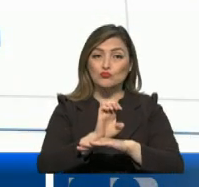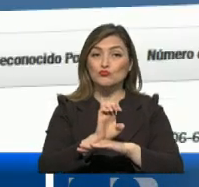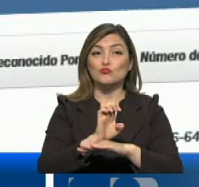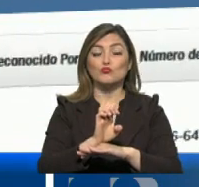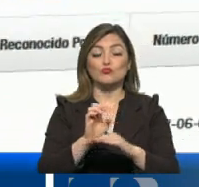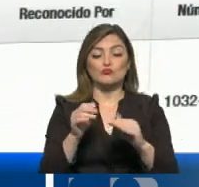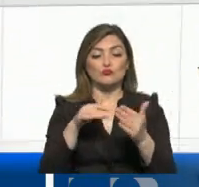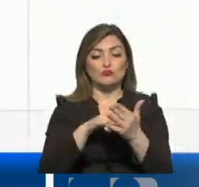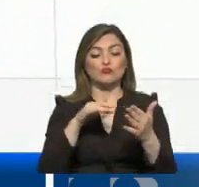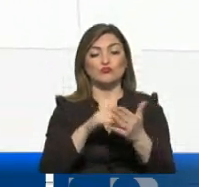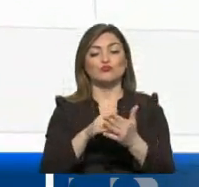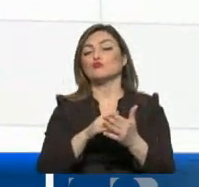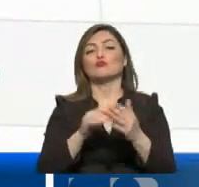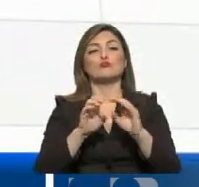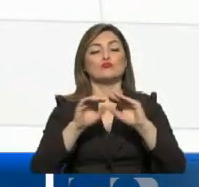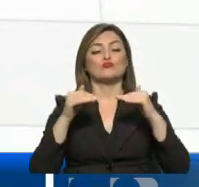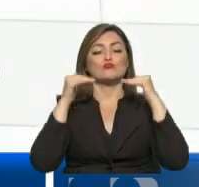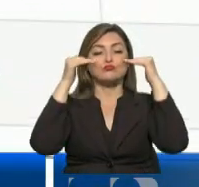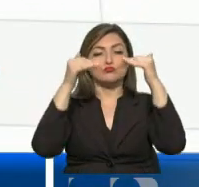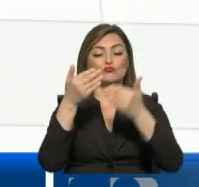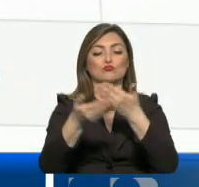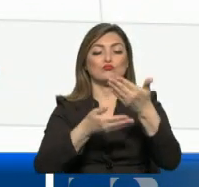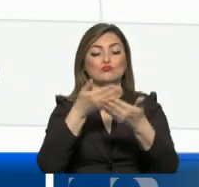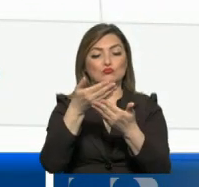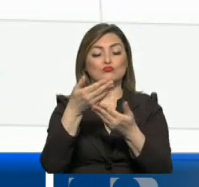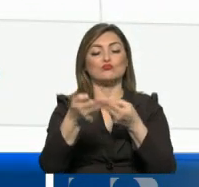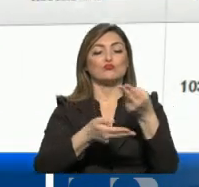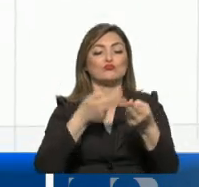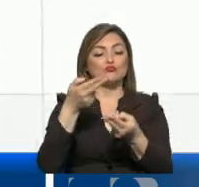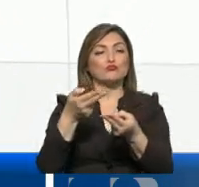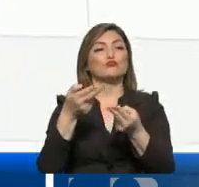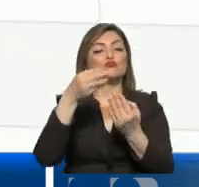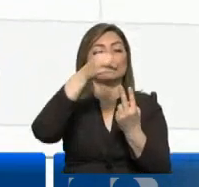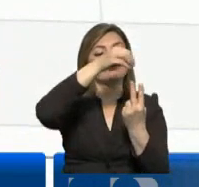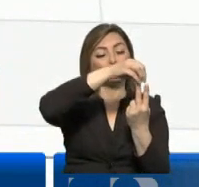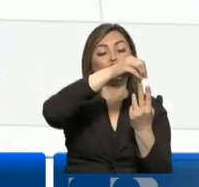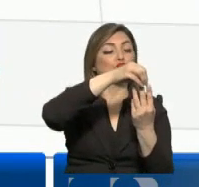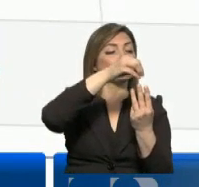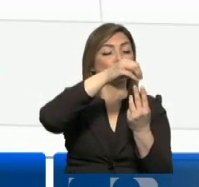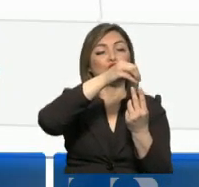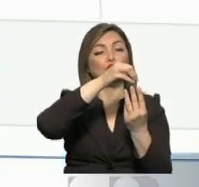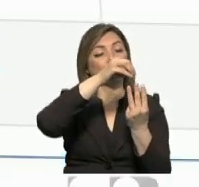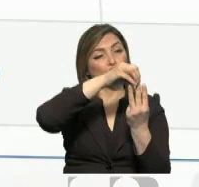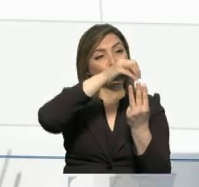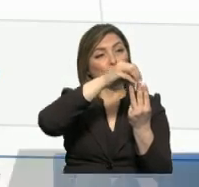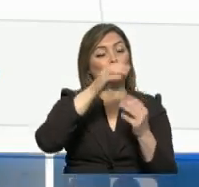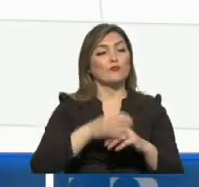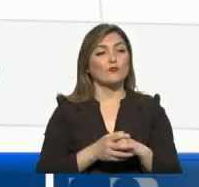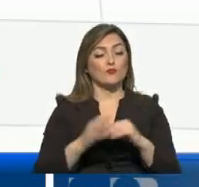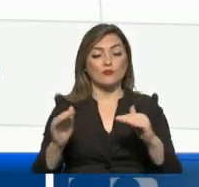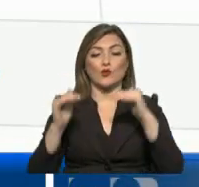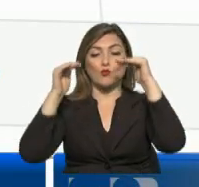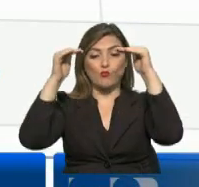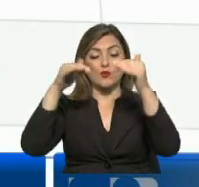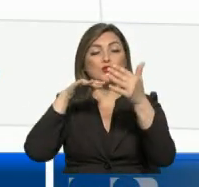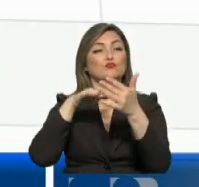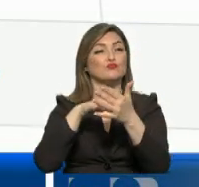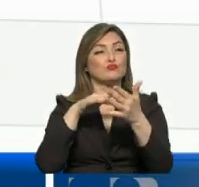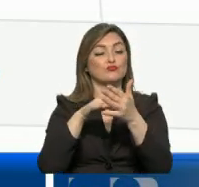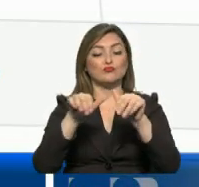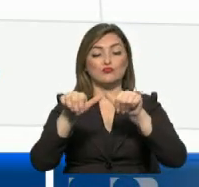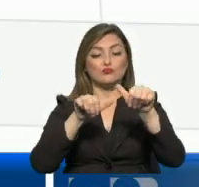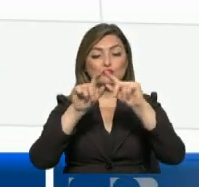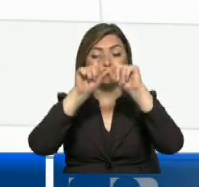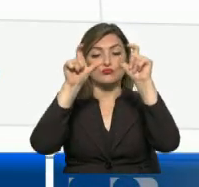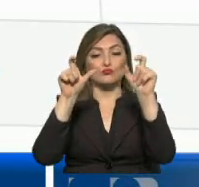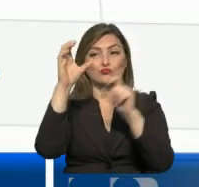un diplomado en Comercio y Negocios Electrónicos en la UTE y un máster en Administración de Empresas del Instituto Centroamericano de Administración de